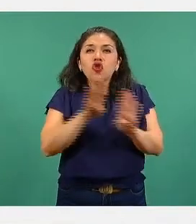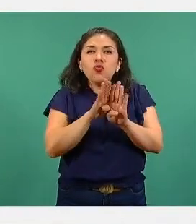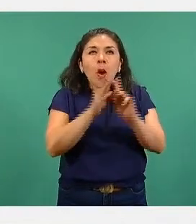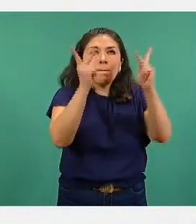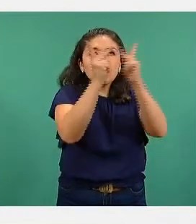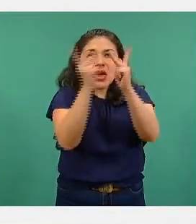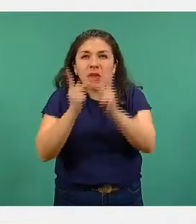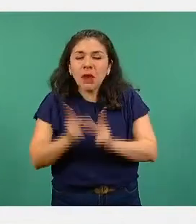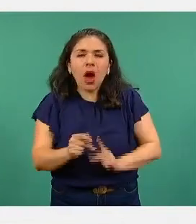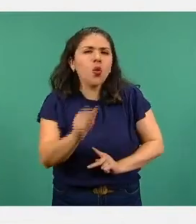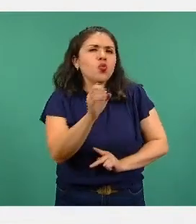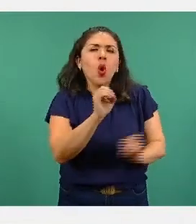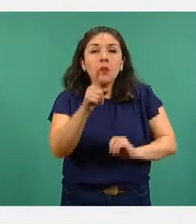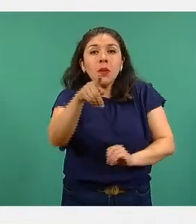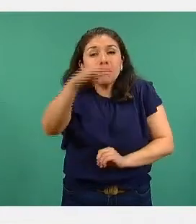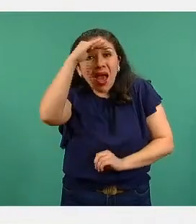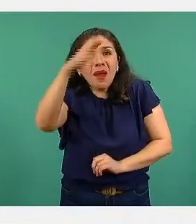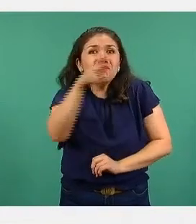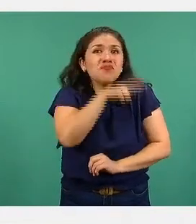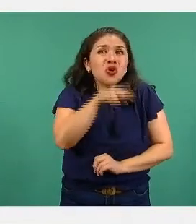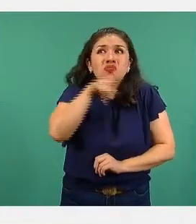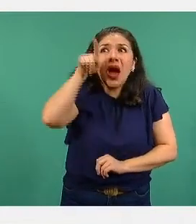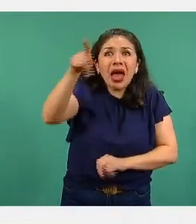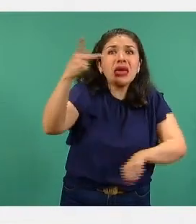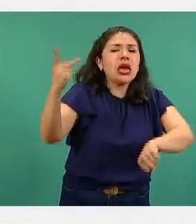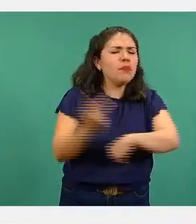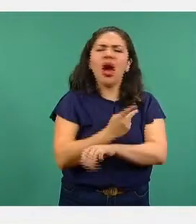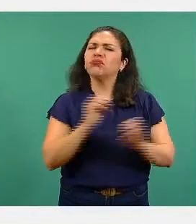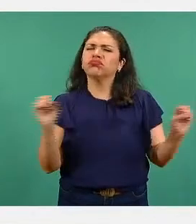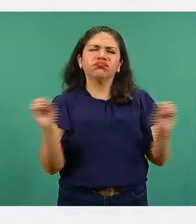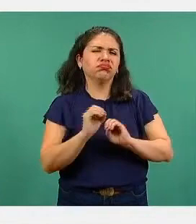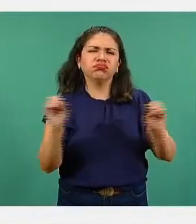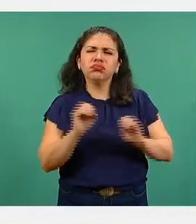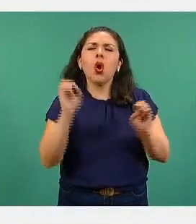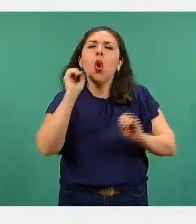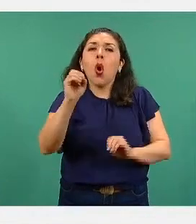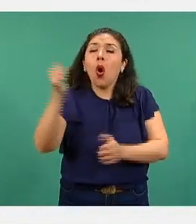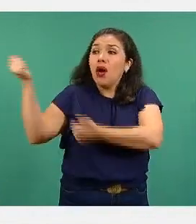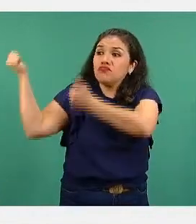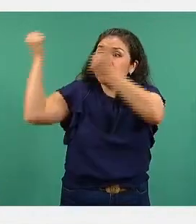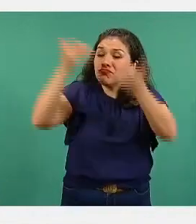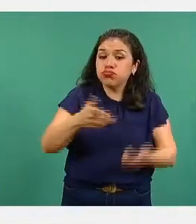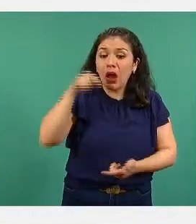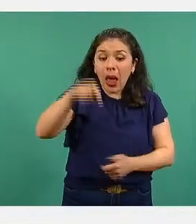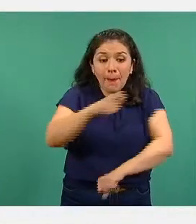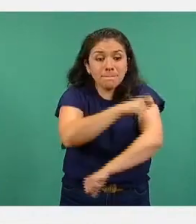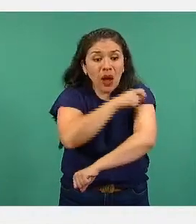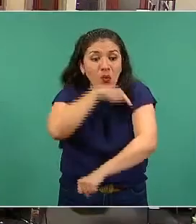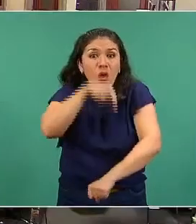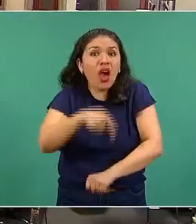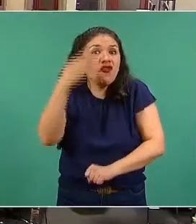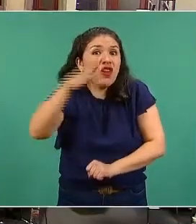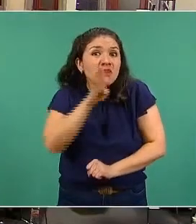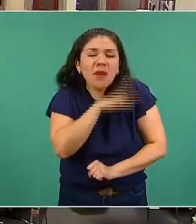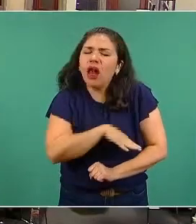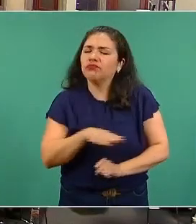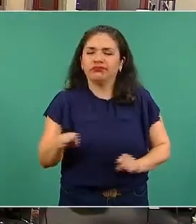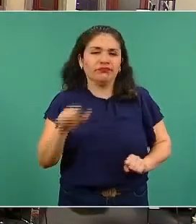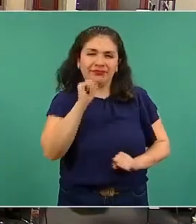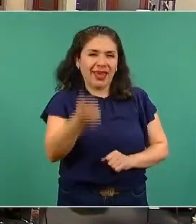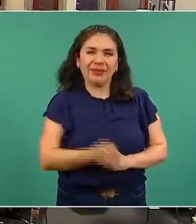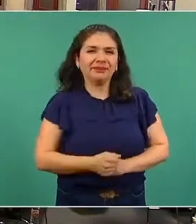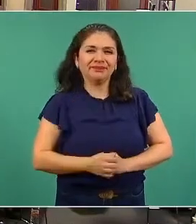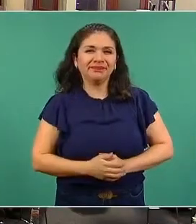alguna señal de preocupación por entidad federativa o por los lotes que son utilizados. Muy